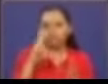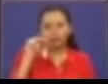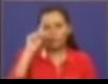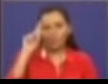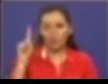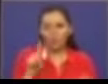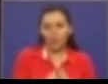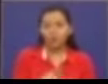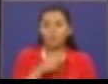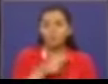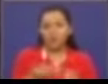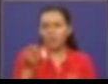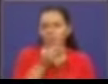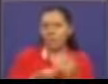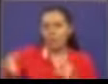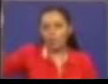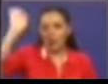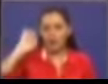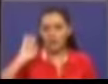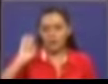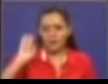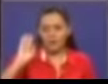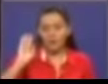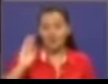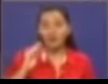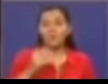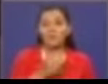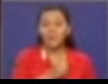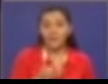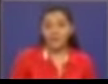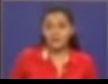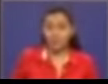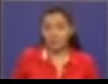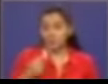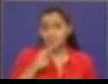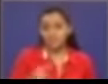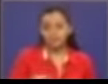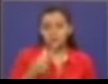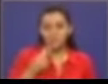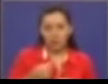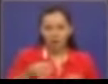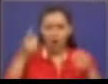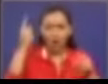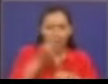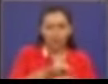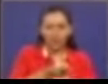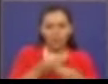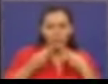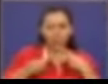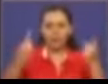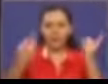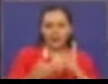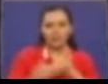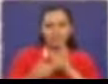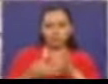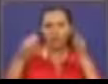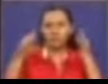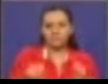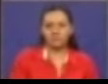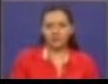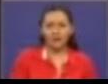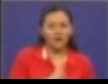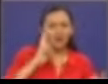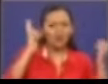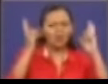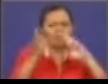y procedió a devolverlo. En la presidencia se ordenó su publicación en el registro oficial, un proyecto que reformaba todo y